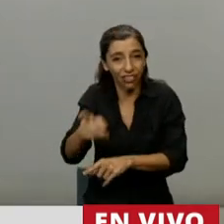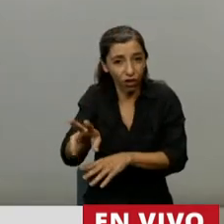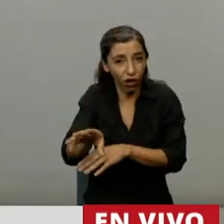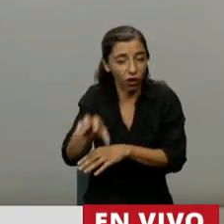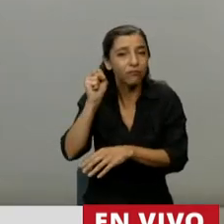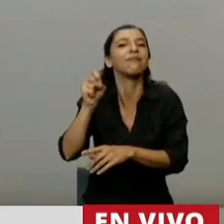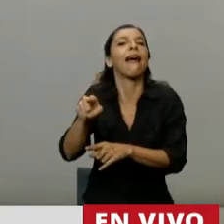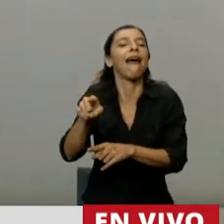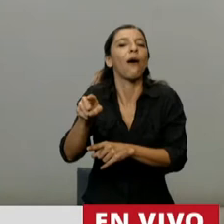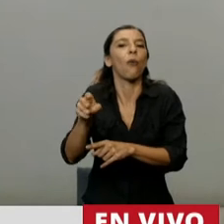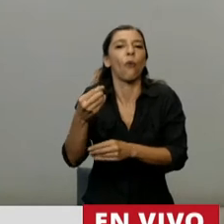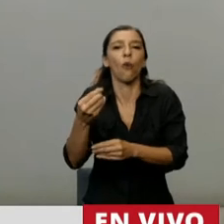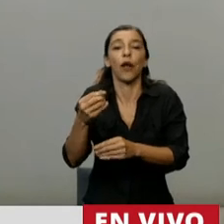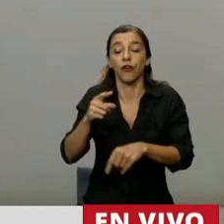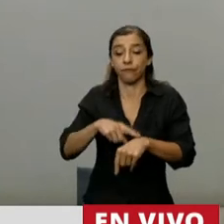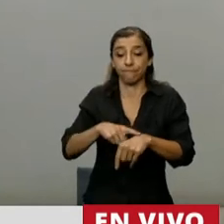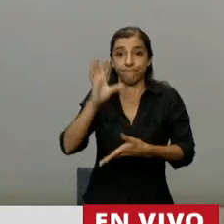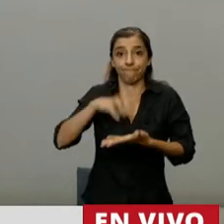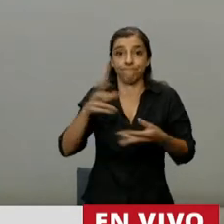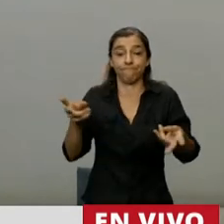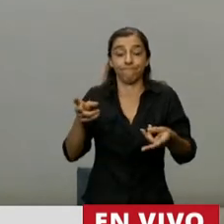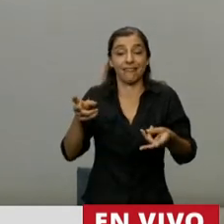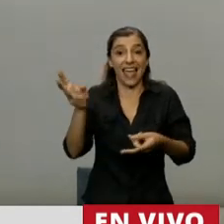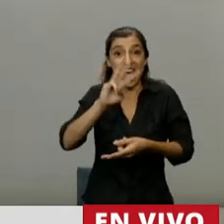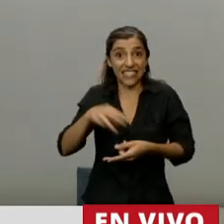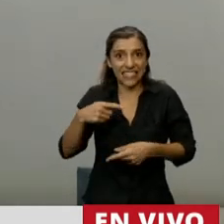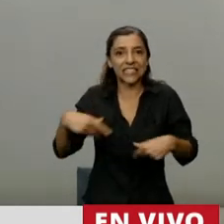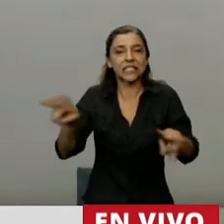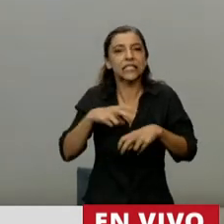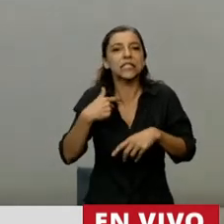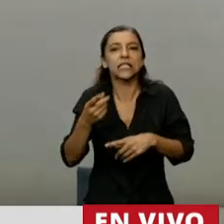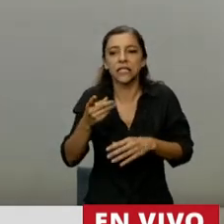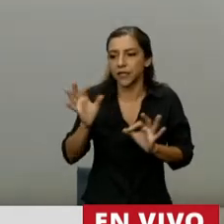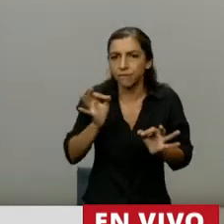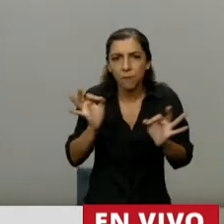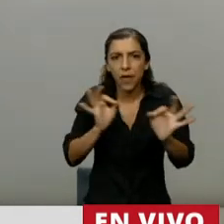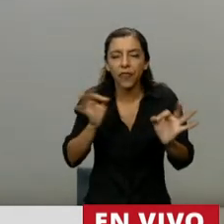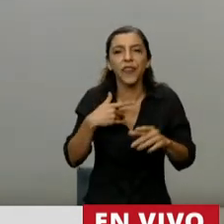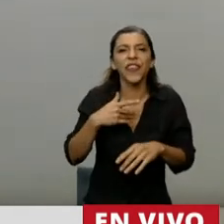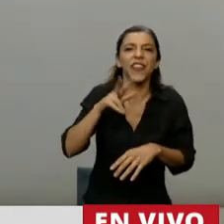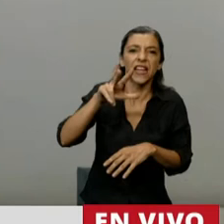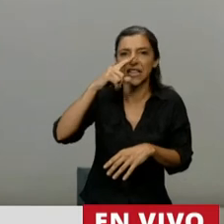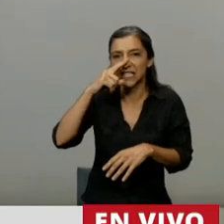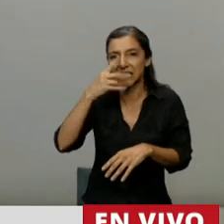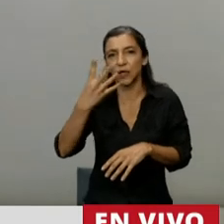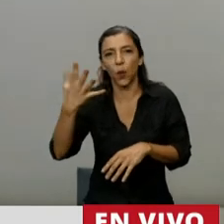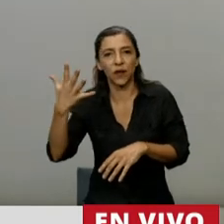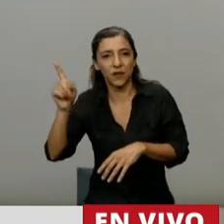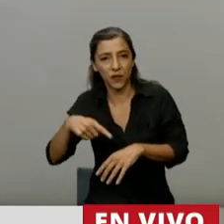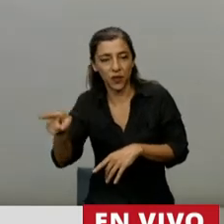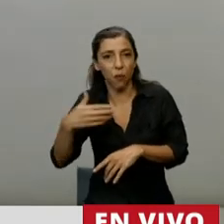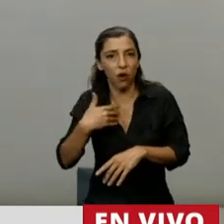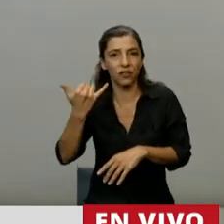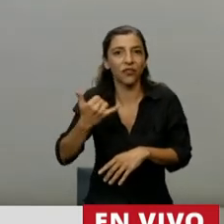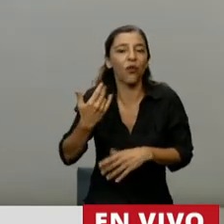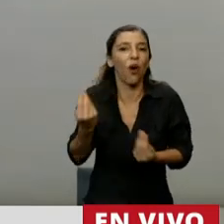con la ANSES, que le cobró tasas que iban del 37 al 45%. Aunque parezca paradójico, a